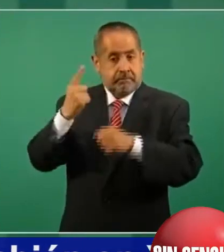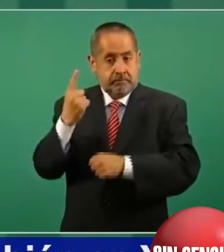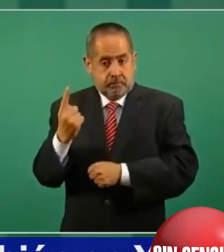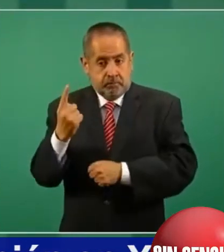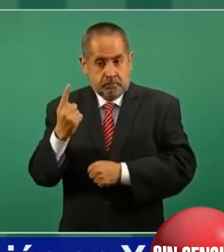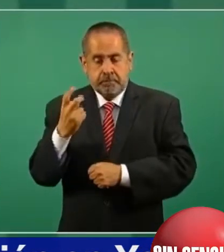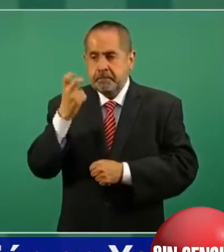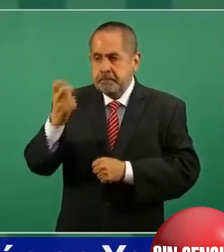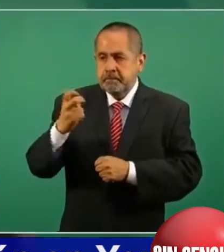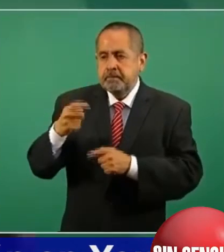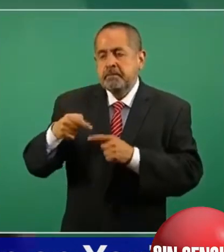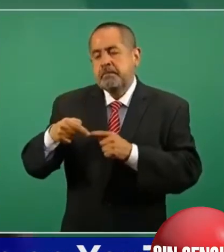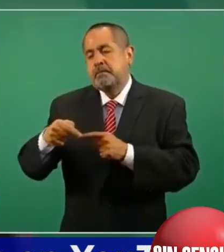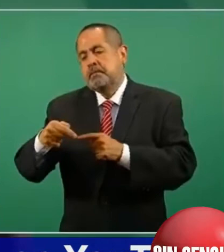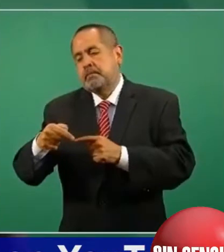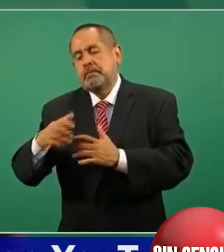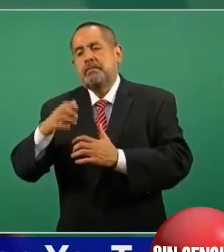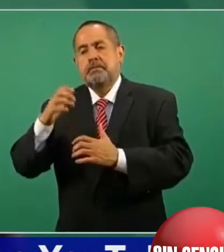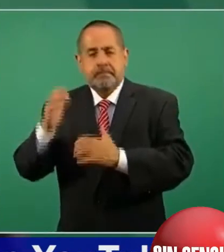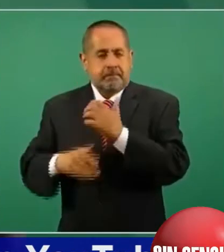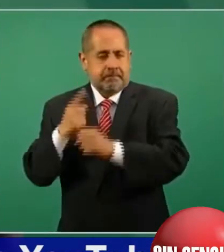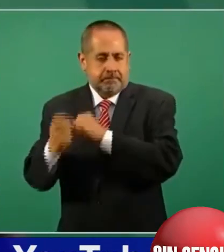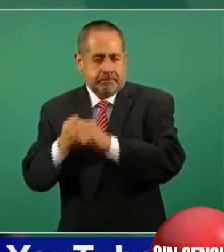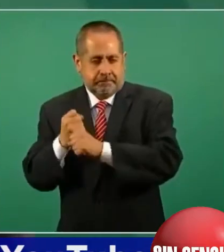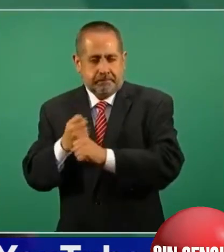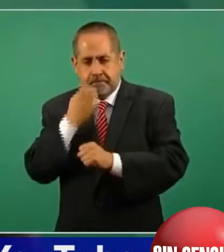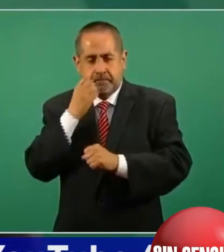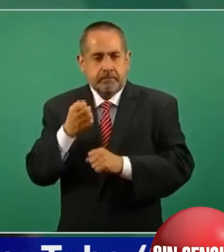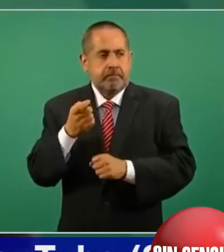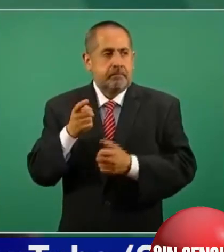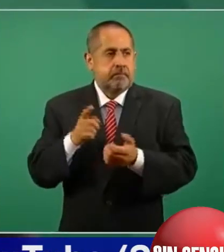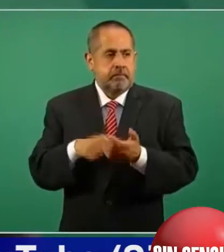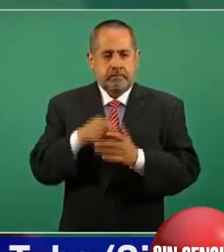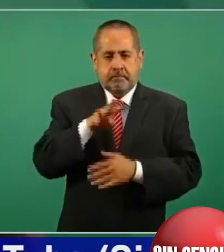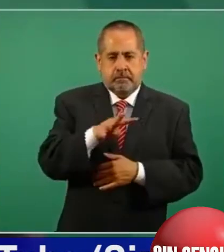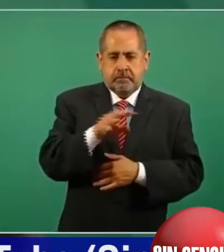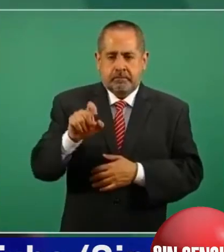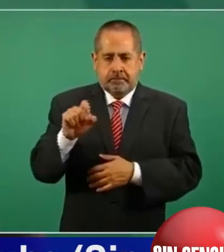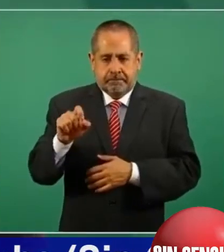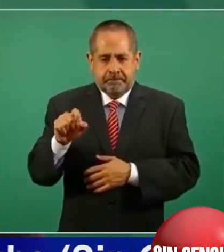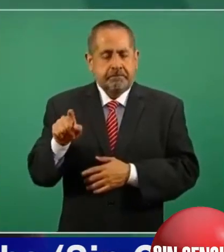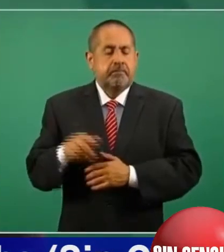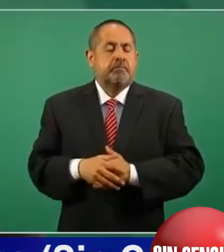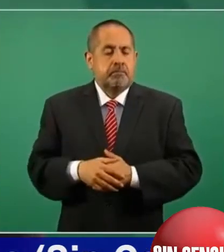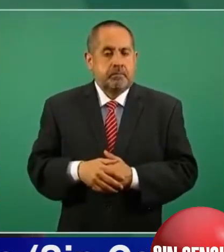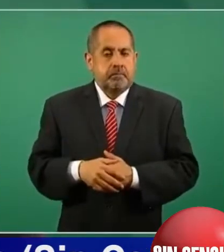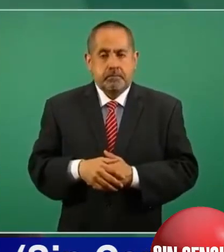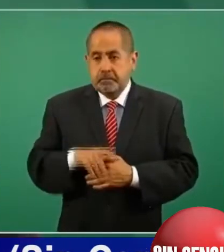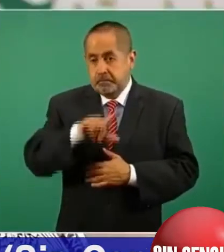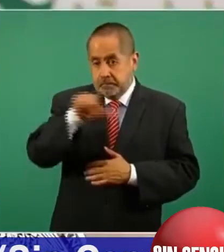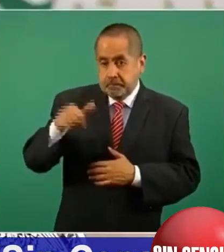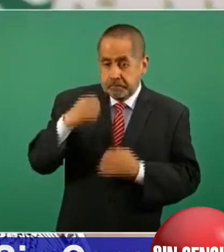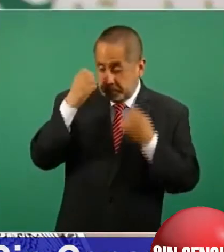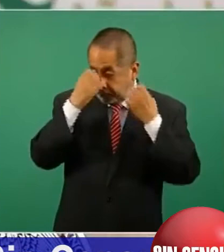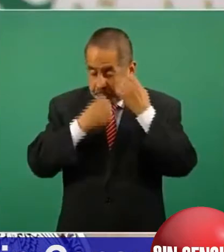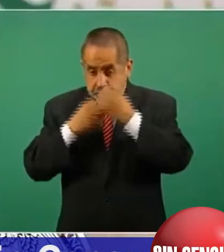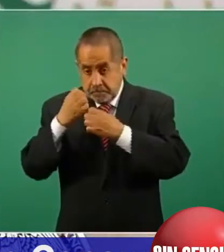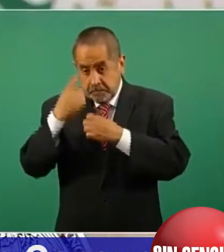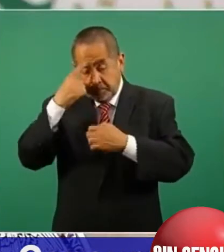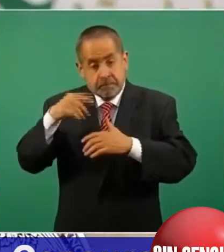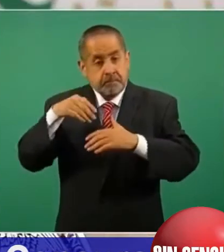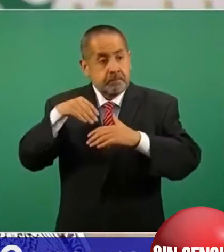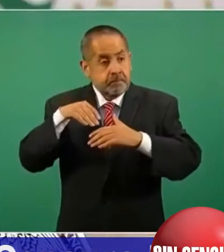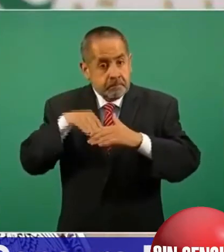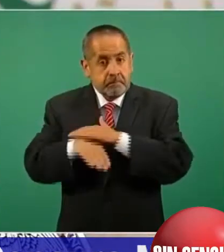escolar, ustedes recordarán, 19-20, y cuando se hizo el examen de admisión